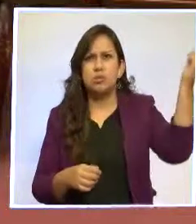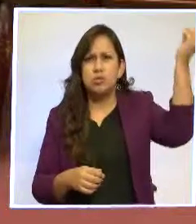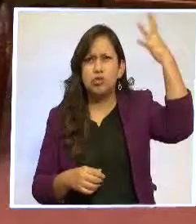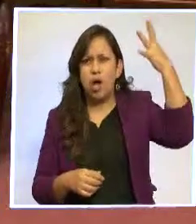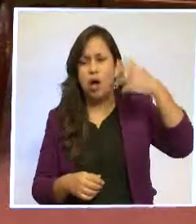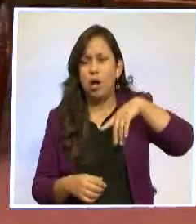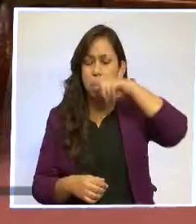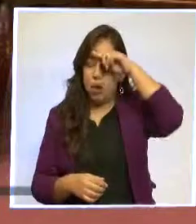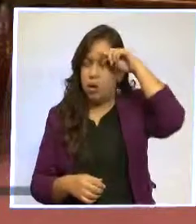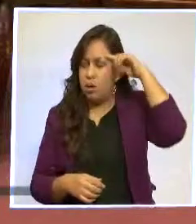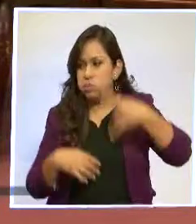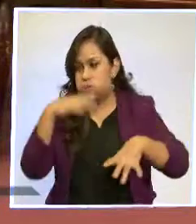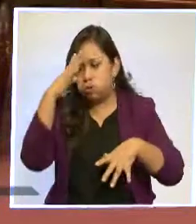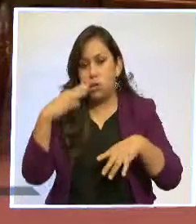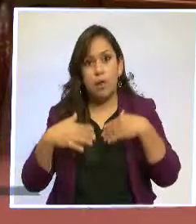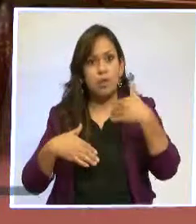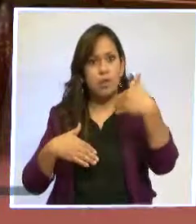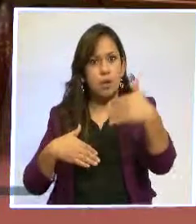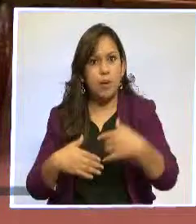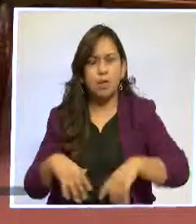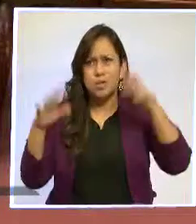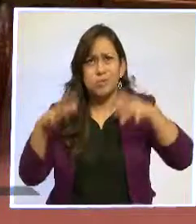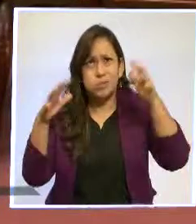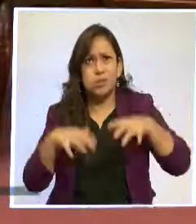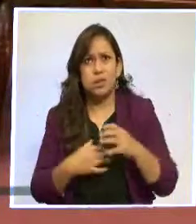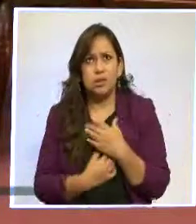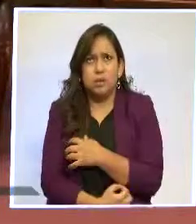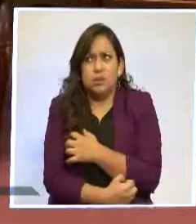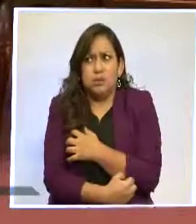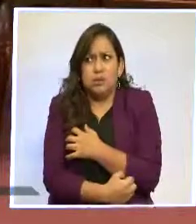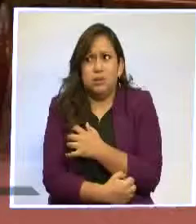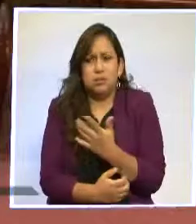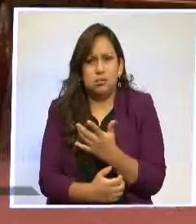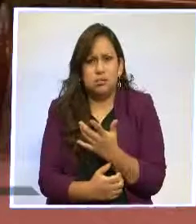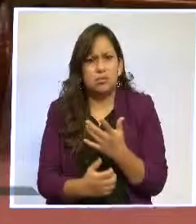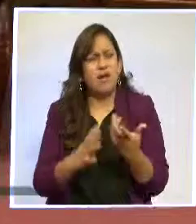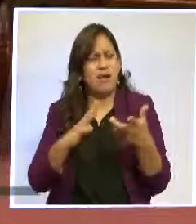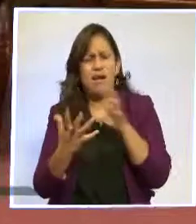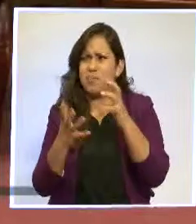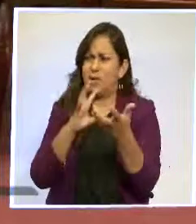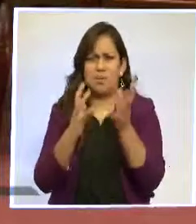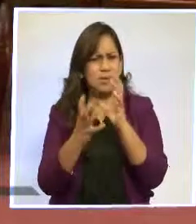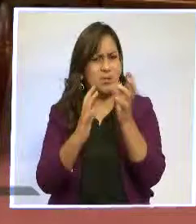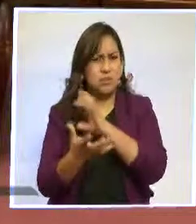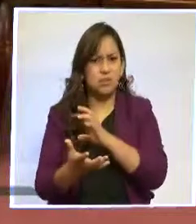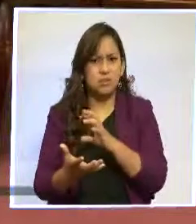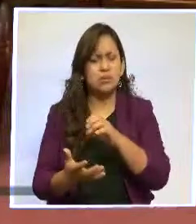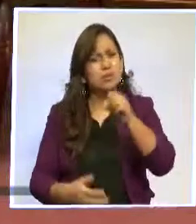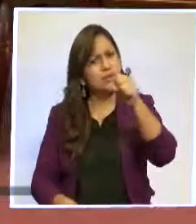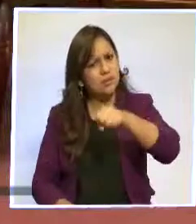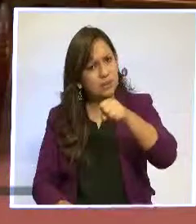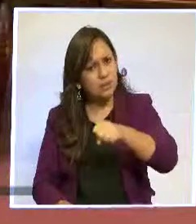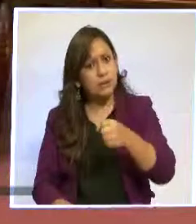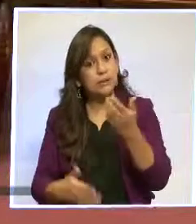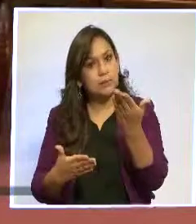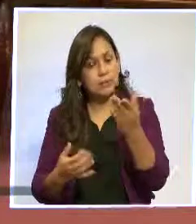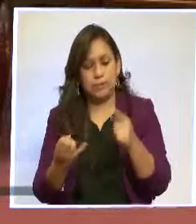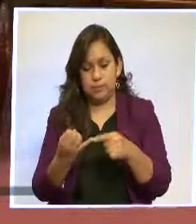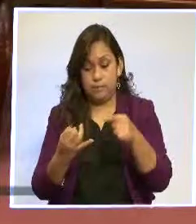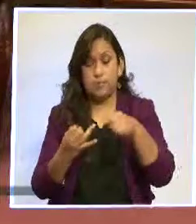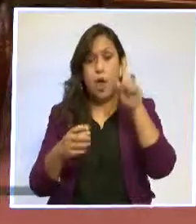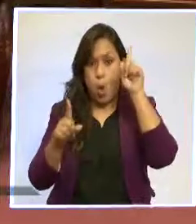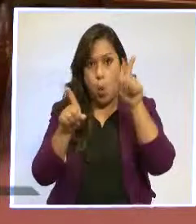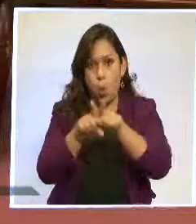pero que América Latina presta el mayor contingente en la medida que tiene bosques, tiene océanos que fijan carbono, y particularmente América del Sur. Todos